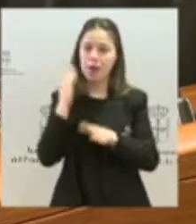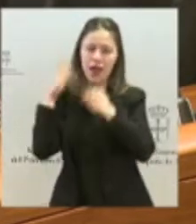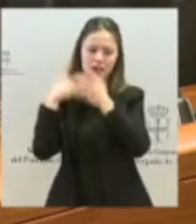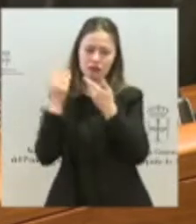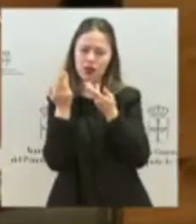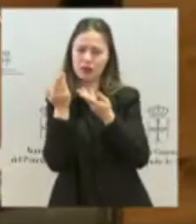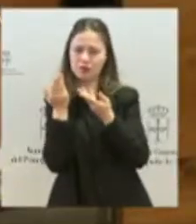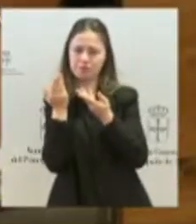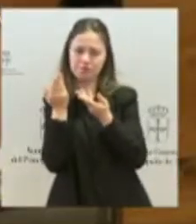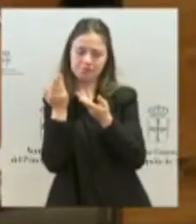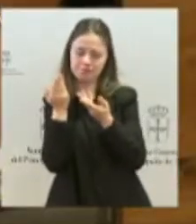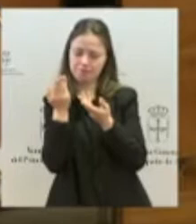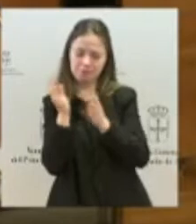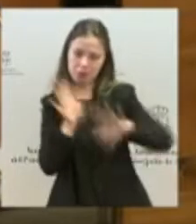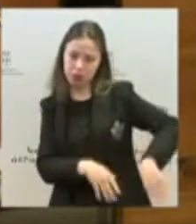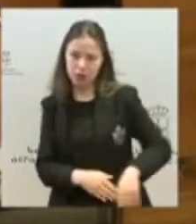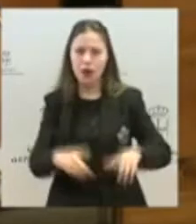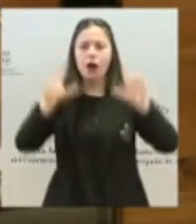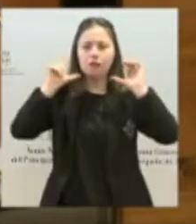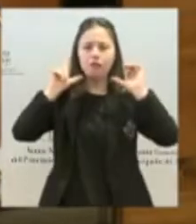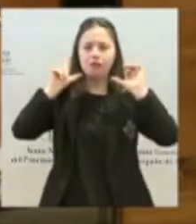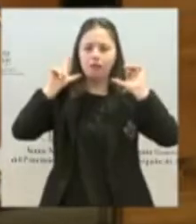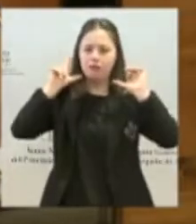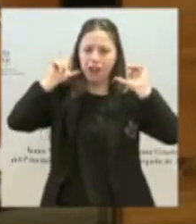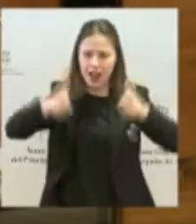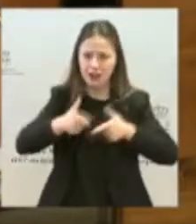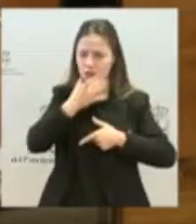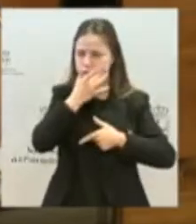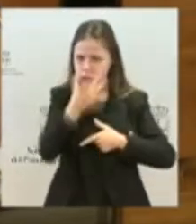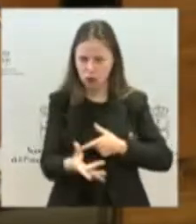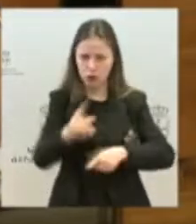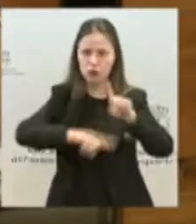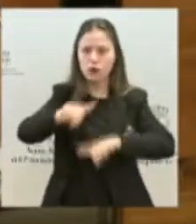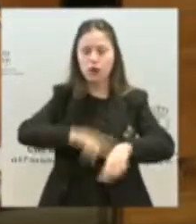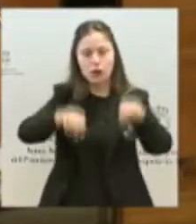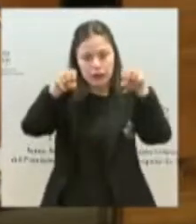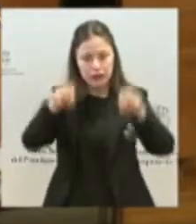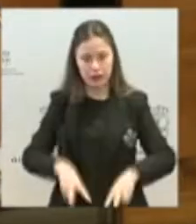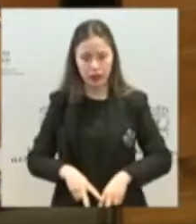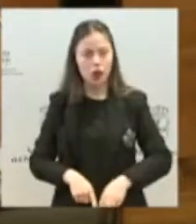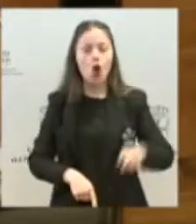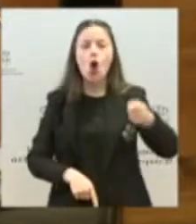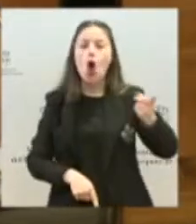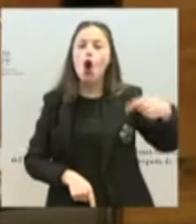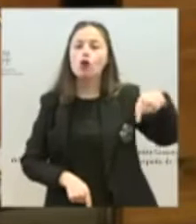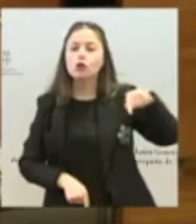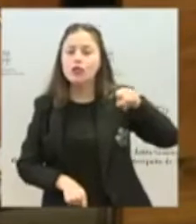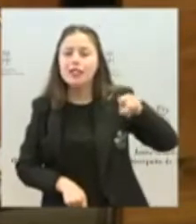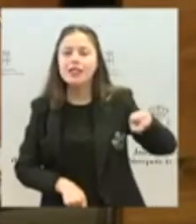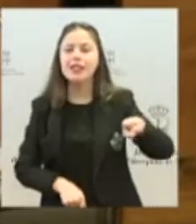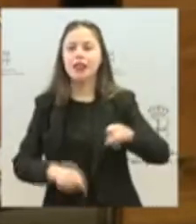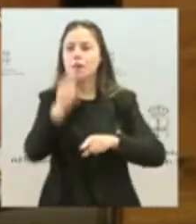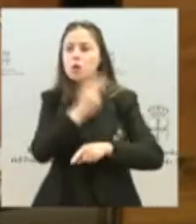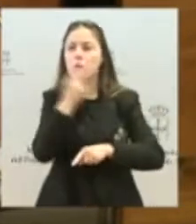fracaso vergonzante, sin paliativos. Usted prometió soluciones que no llegan y a usted le tengo que